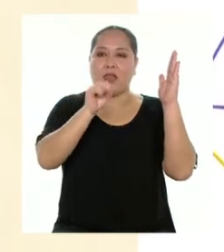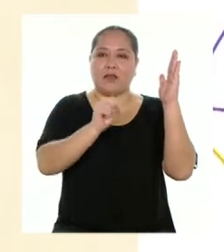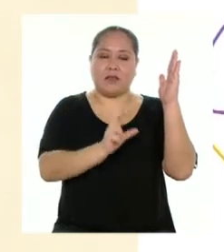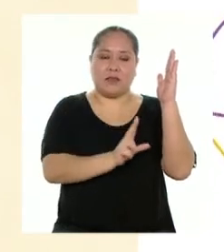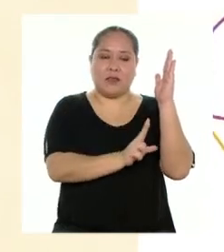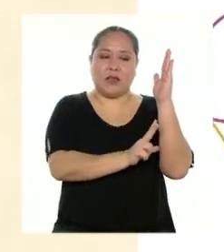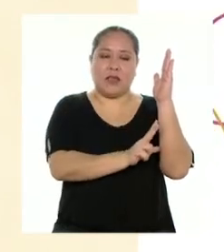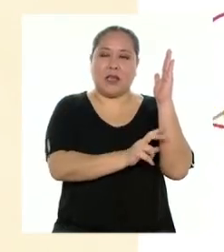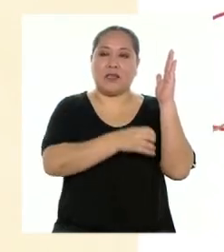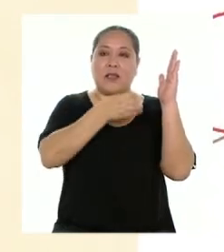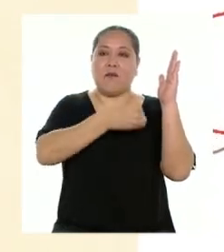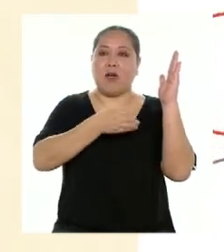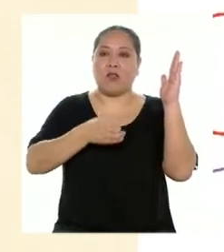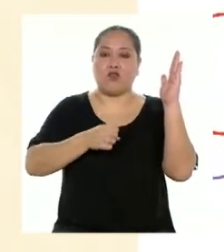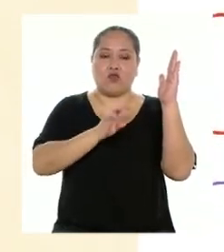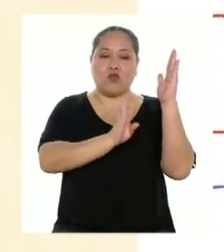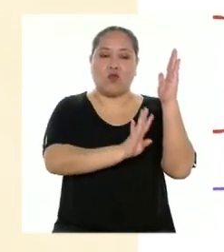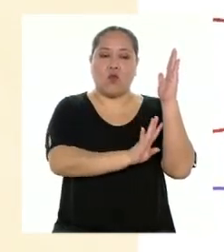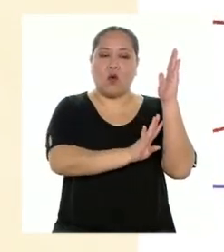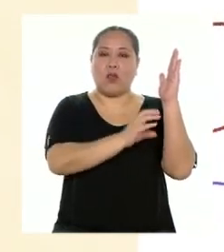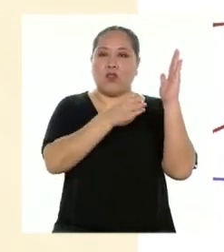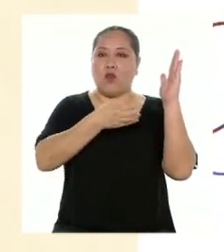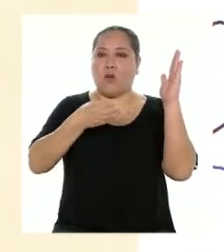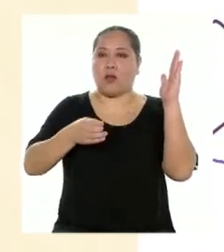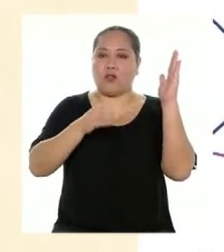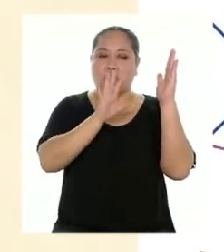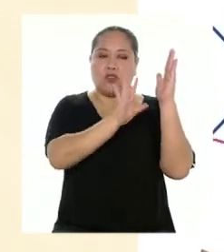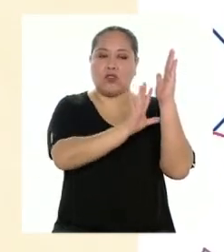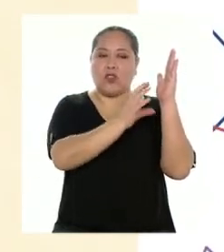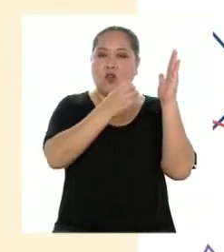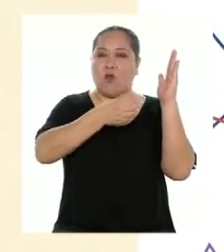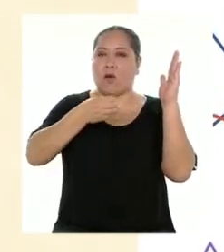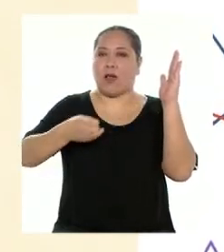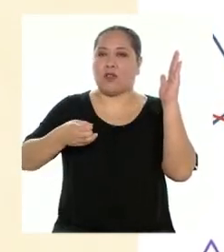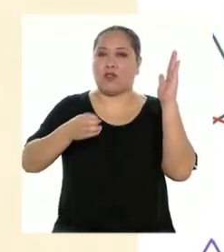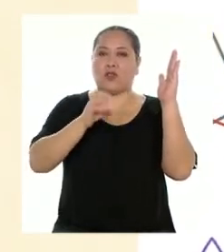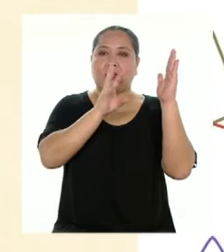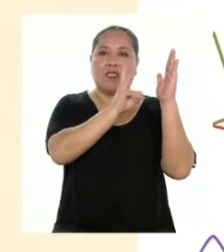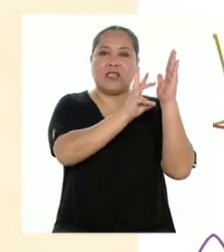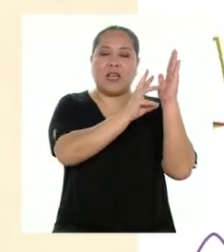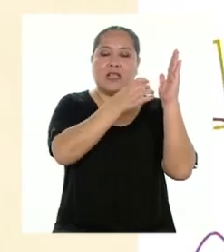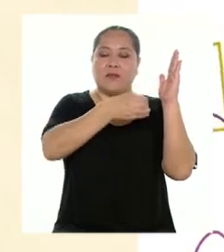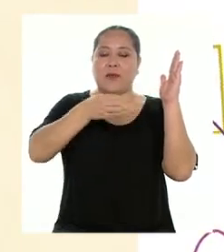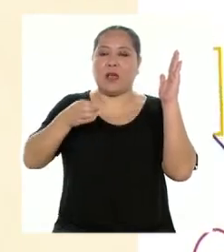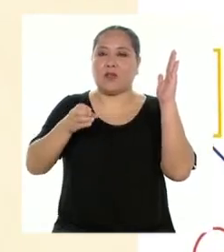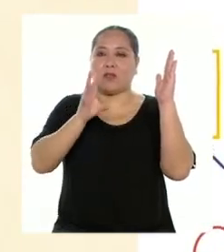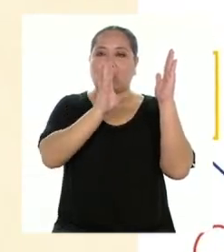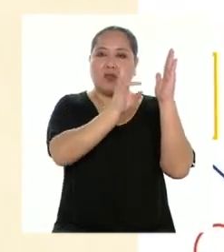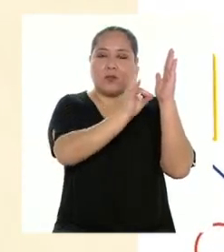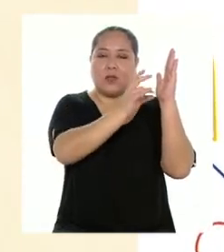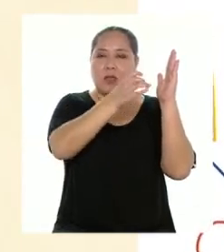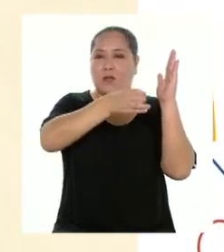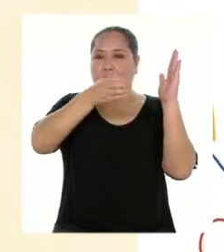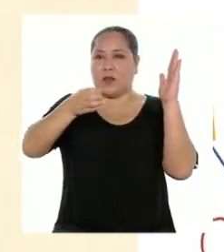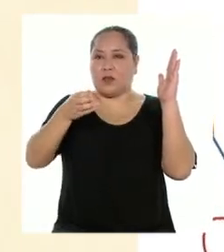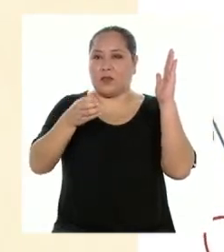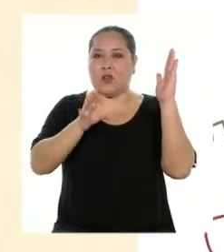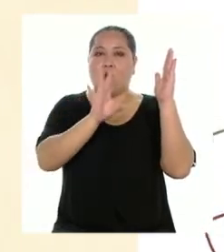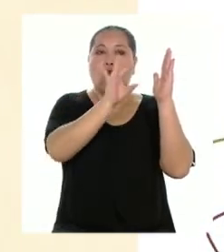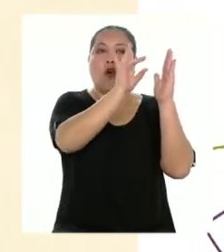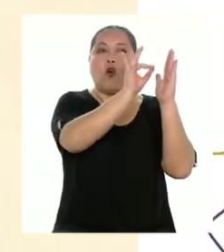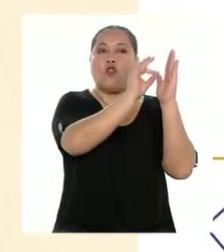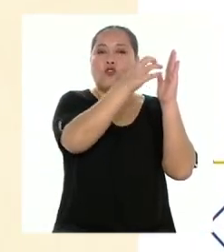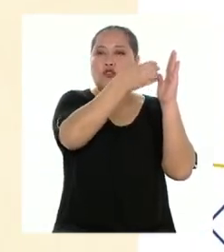3 vasos, 4 vasos, 5 vasos, 6 vasos, 7 vasos. Por último, 8